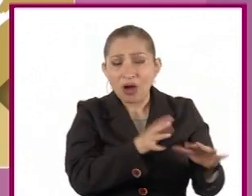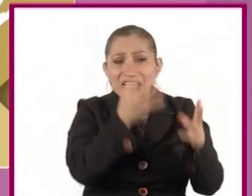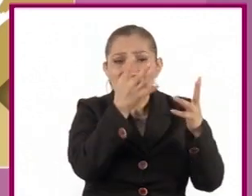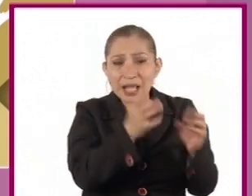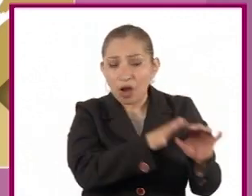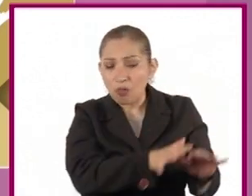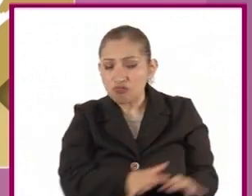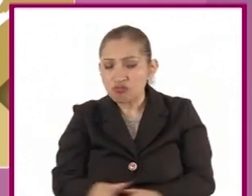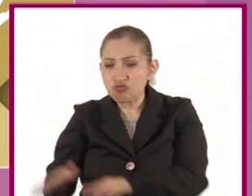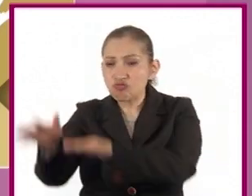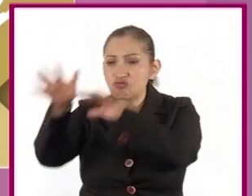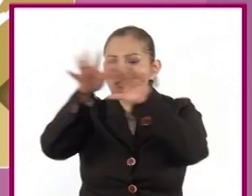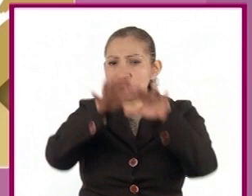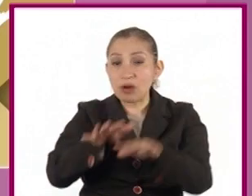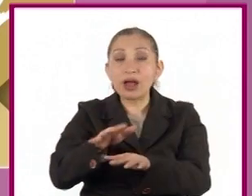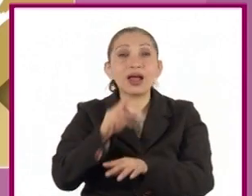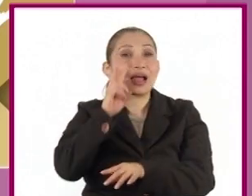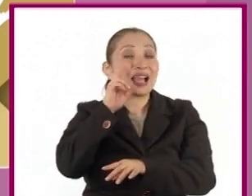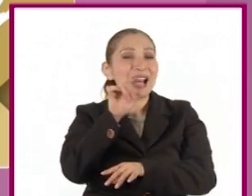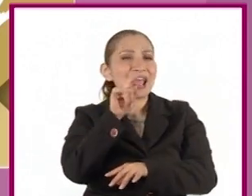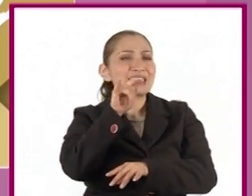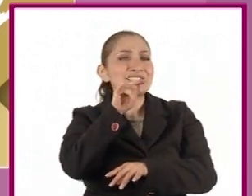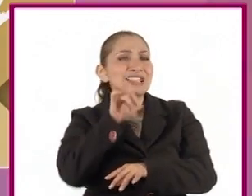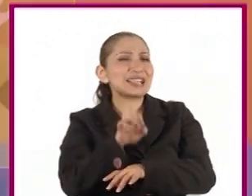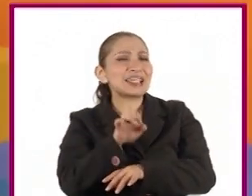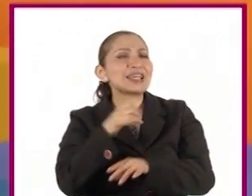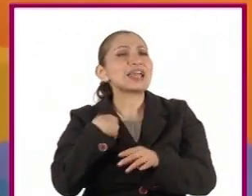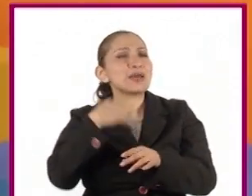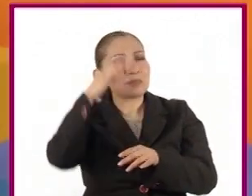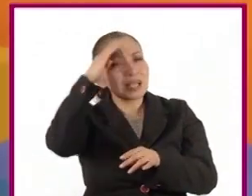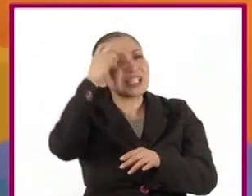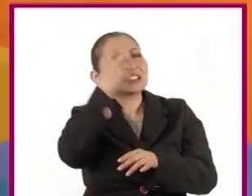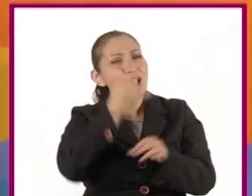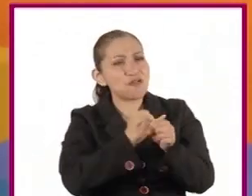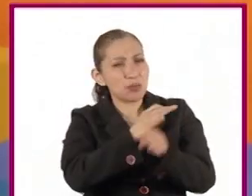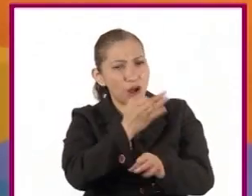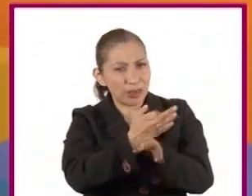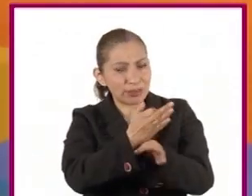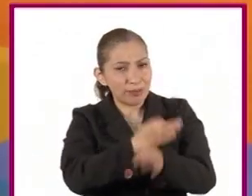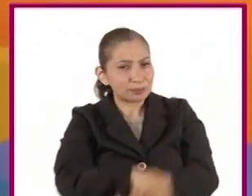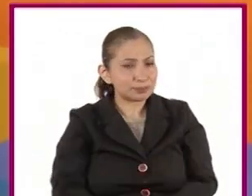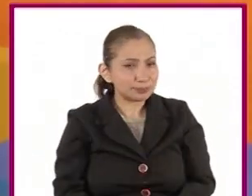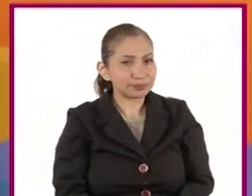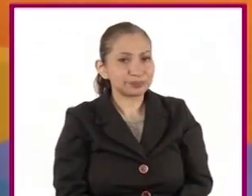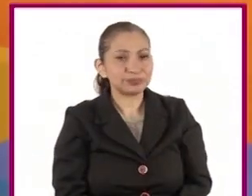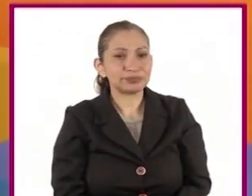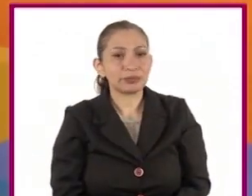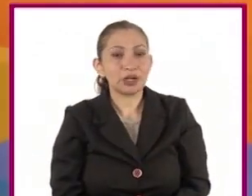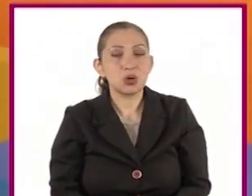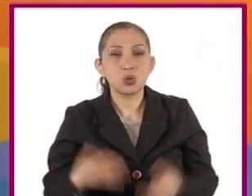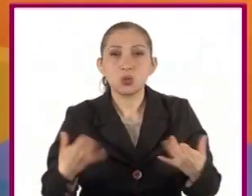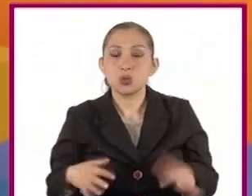secos. Leslie, ¿qué opinas de la información que hemos dado hasta ahora? Bueno,